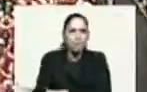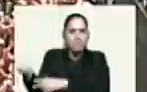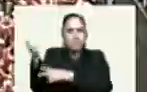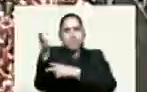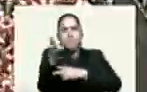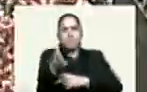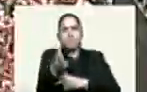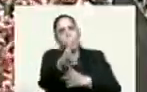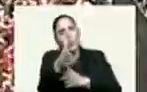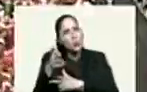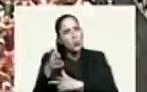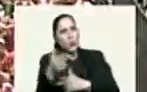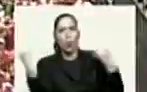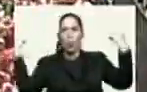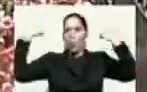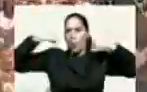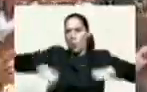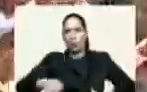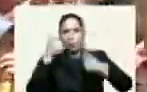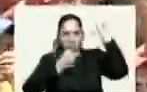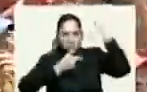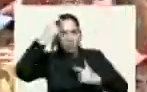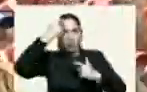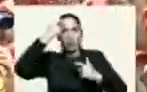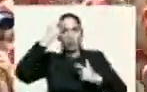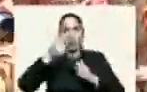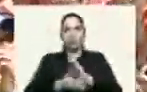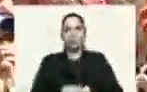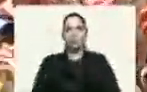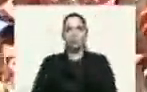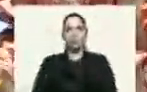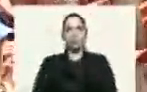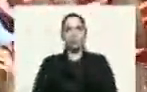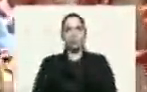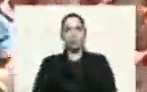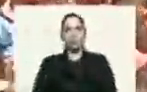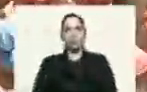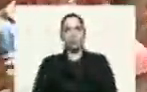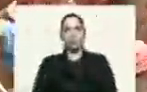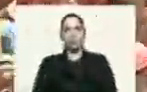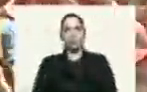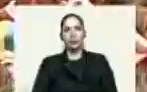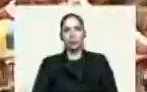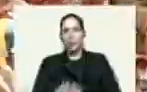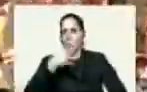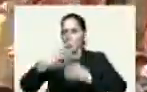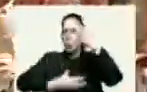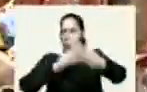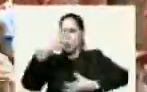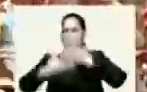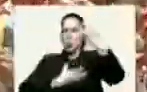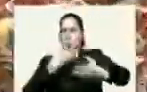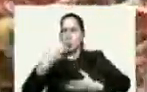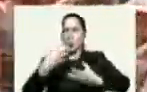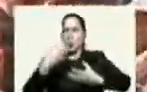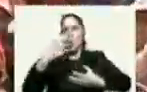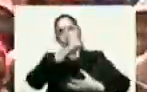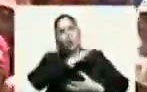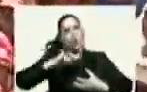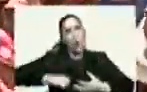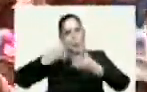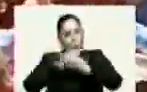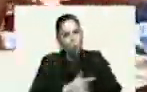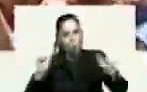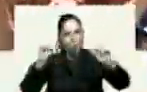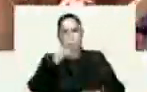hombro, bayoneta calada, con el morral de Chávez en la espalda, gritando, somos libres,